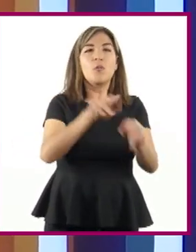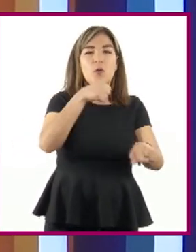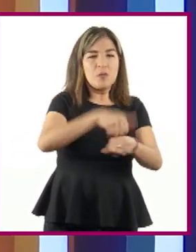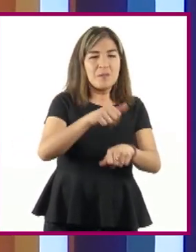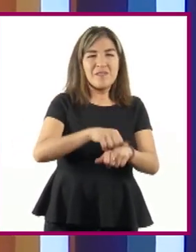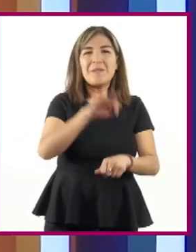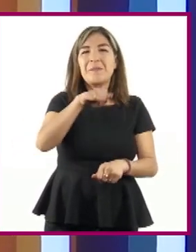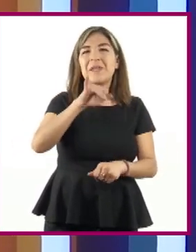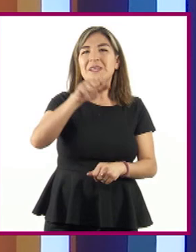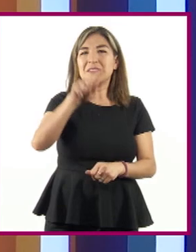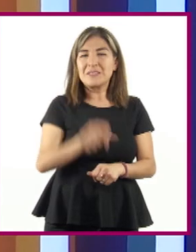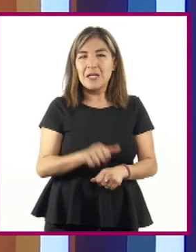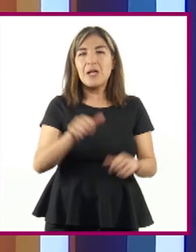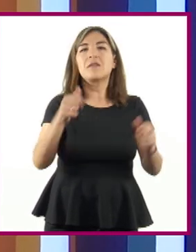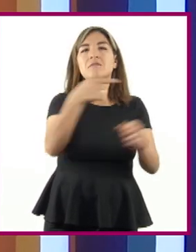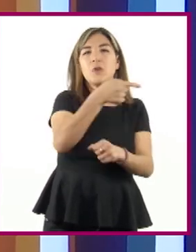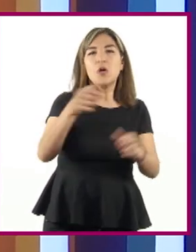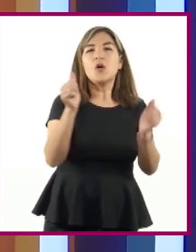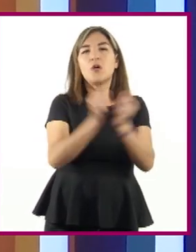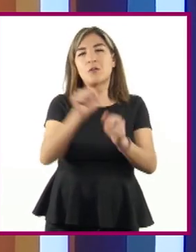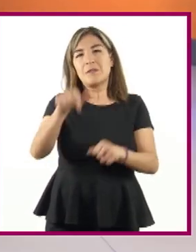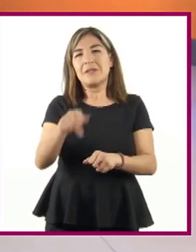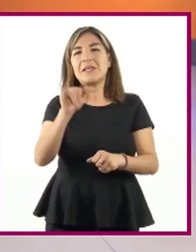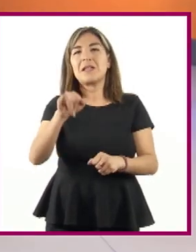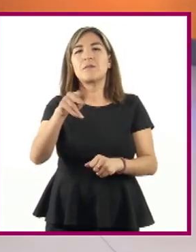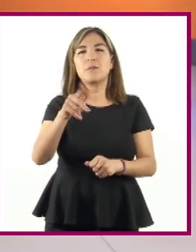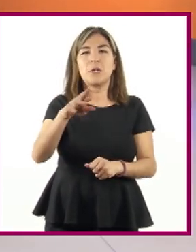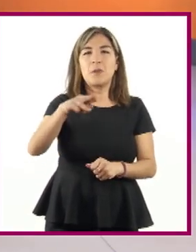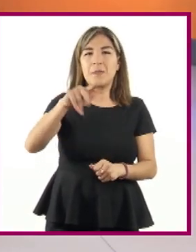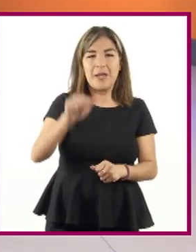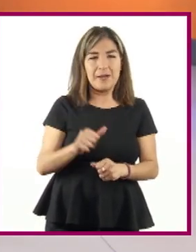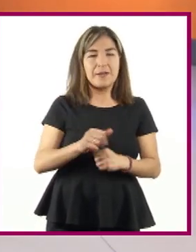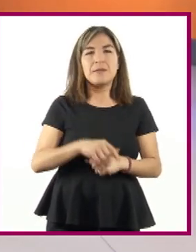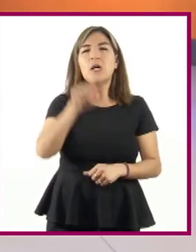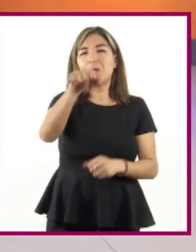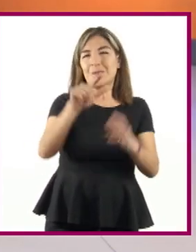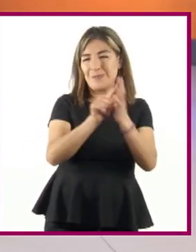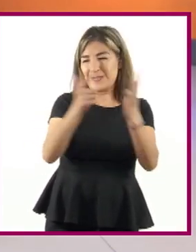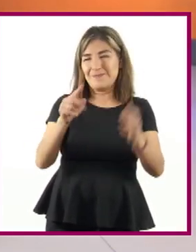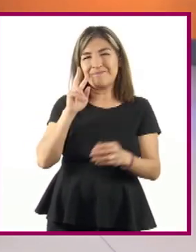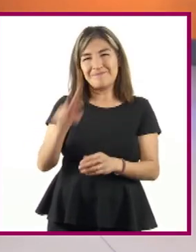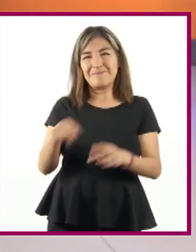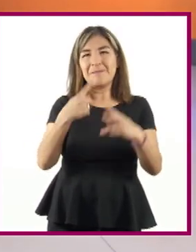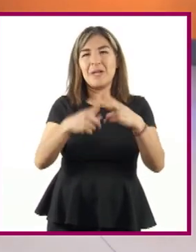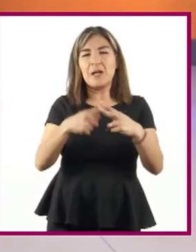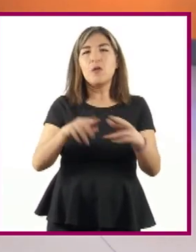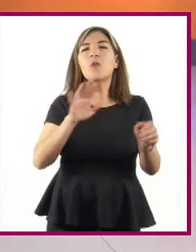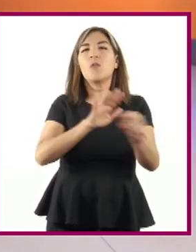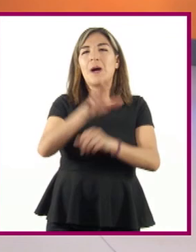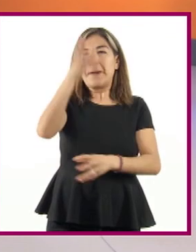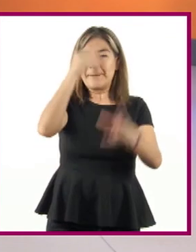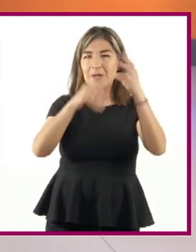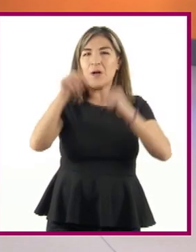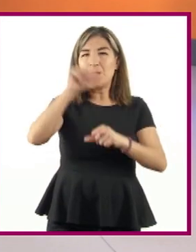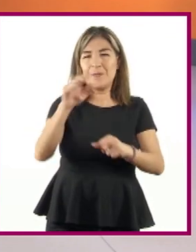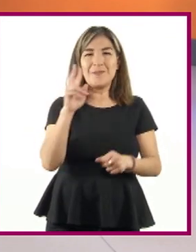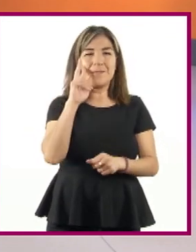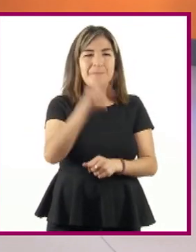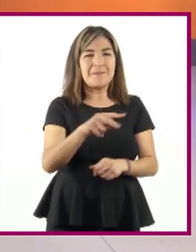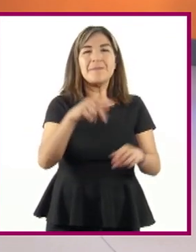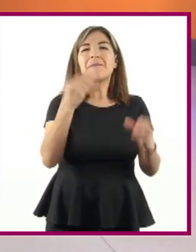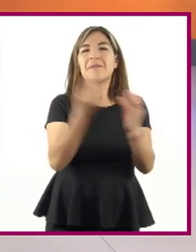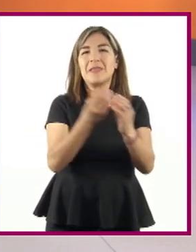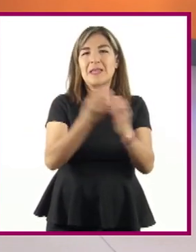u otras fracciones propias e impropias. En su libro de texto pueden buscar el aprendizaje esperado que hemos estado